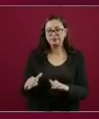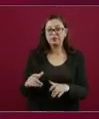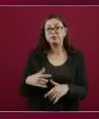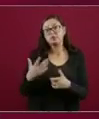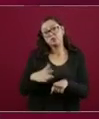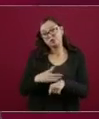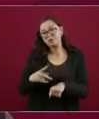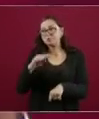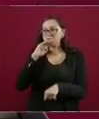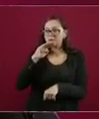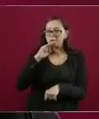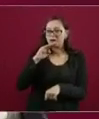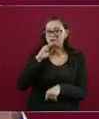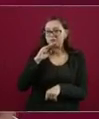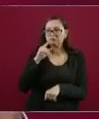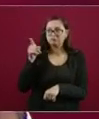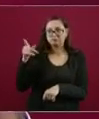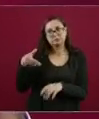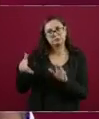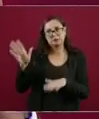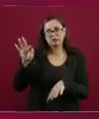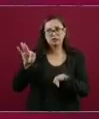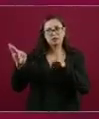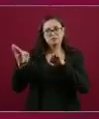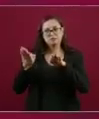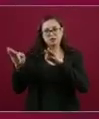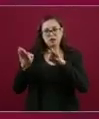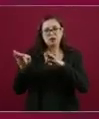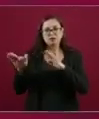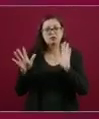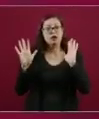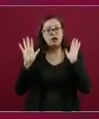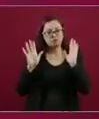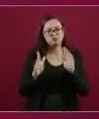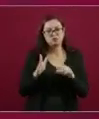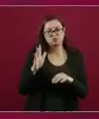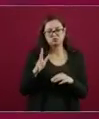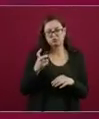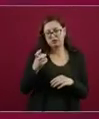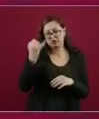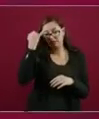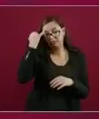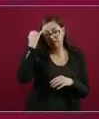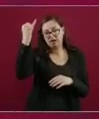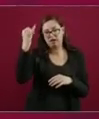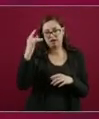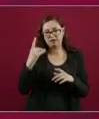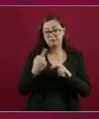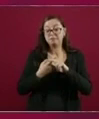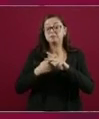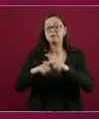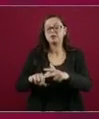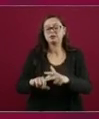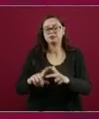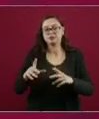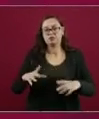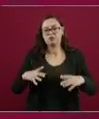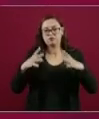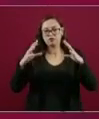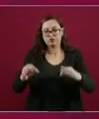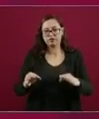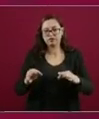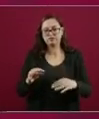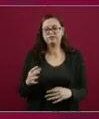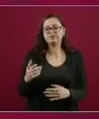trabajadores ese fue el concepto original para que esté